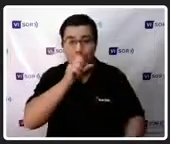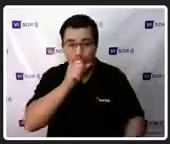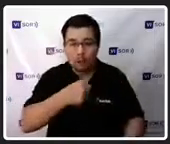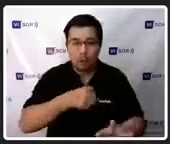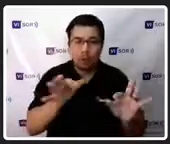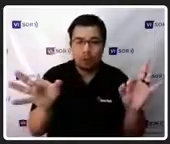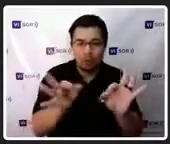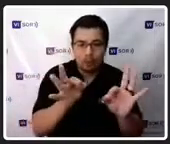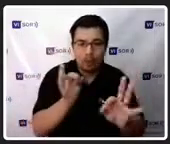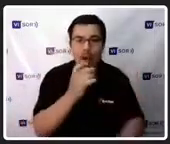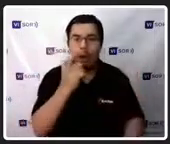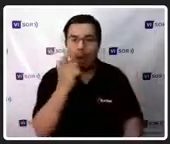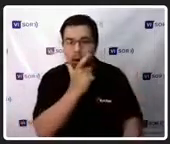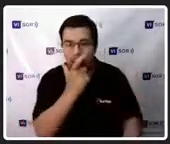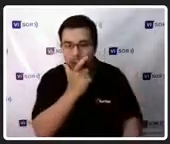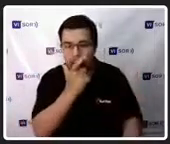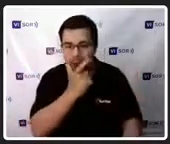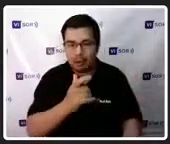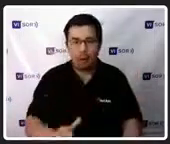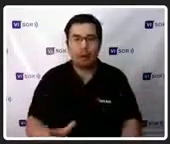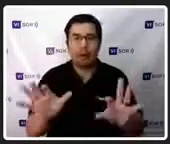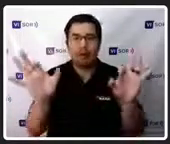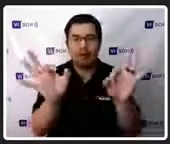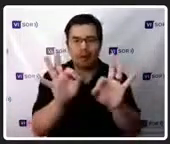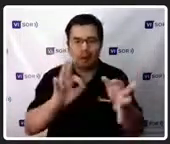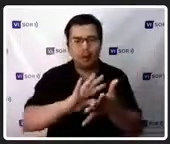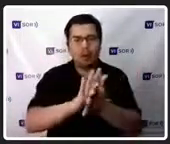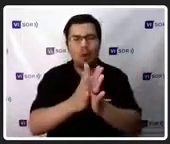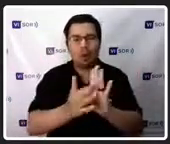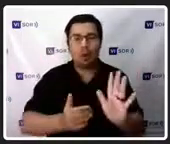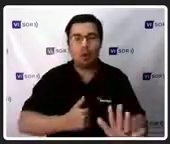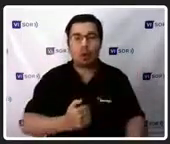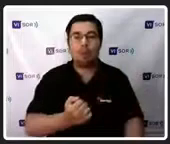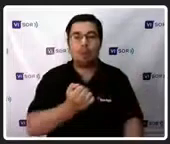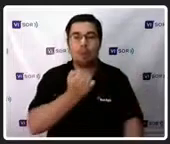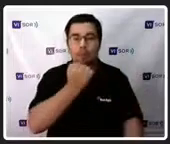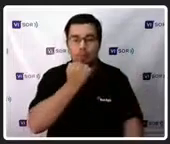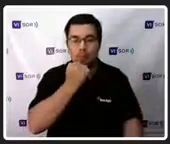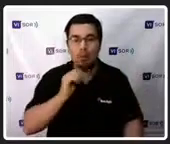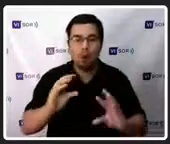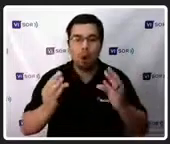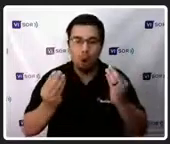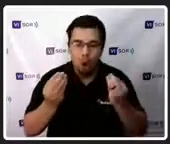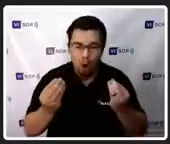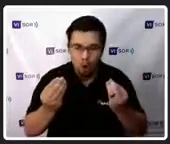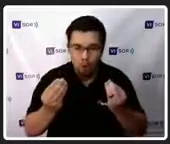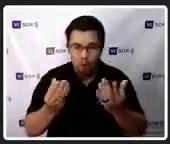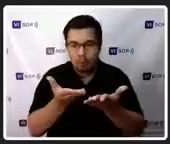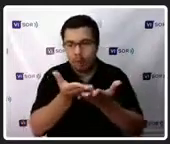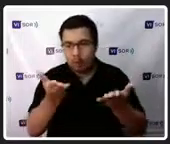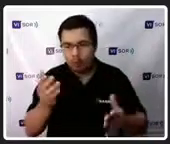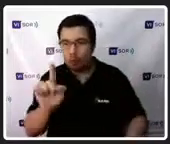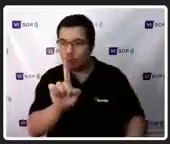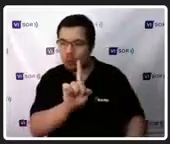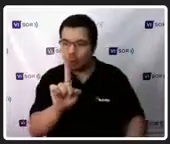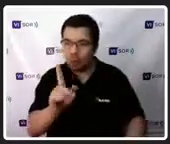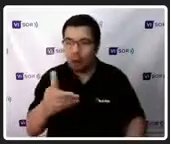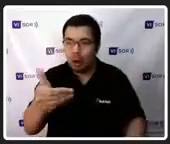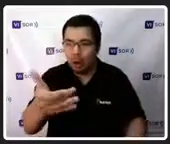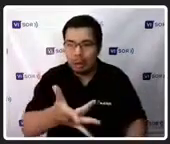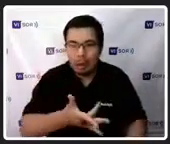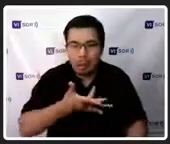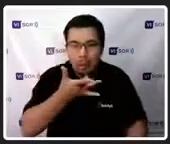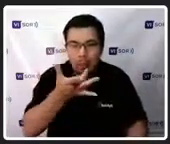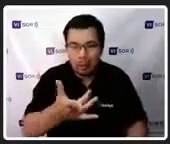las metidas de pata que yo me he pegado, y obviamente para que a ti no te pases y tengas la precaución, y traspasarte todo